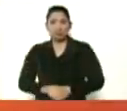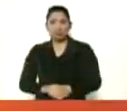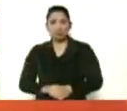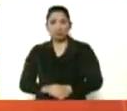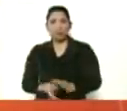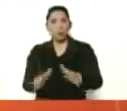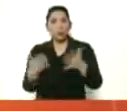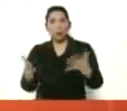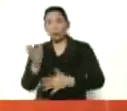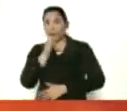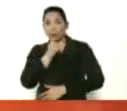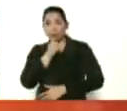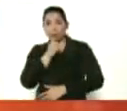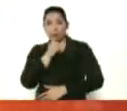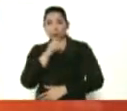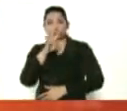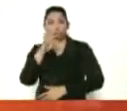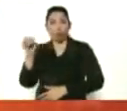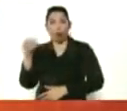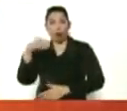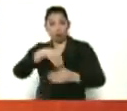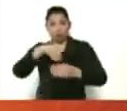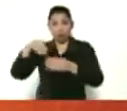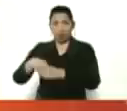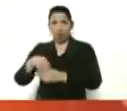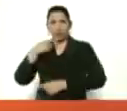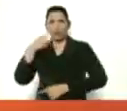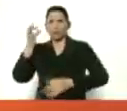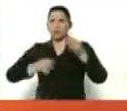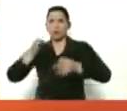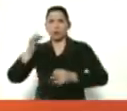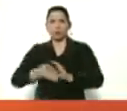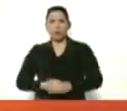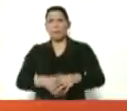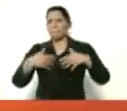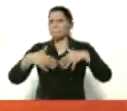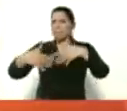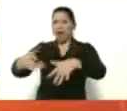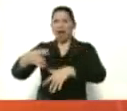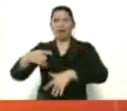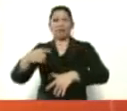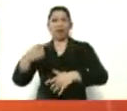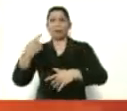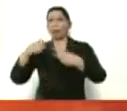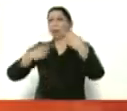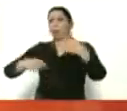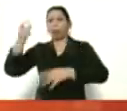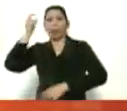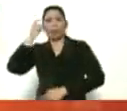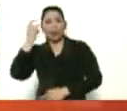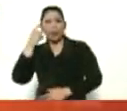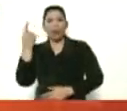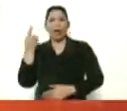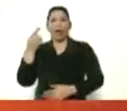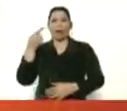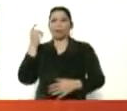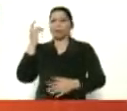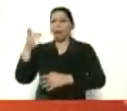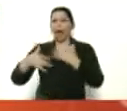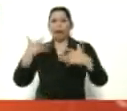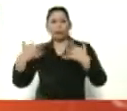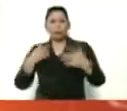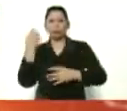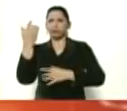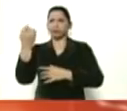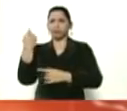Cuando no estaba la cuarentena justificaban actos, marcha tal día, acto en 100 ciudades y pasaban